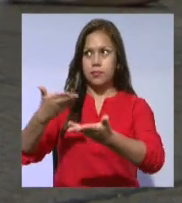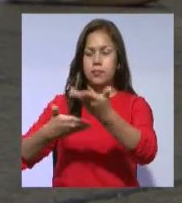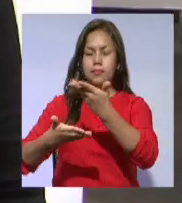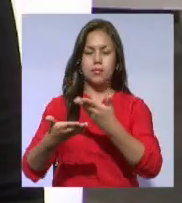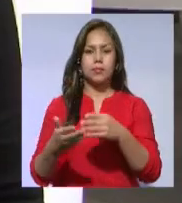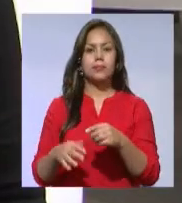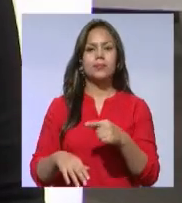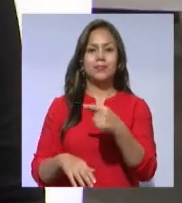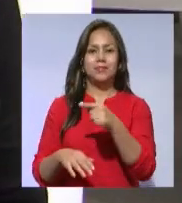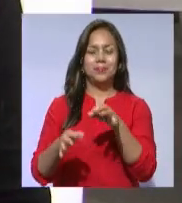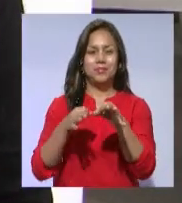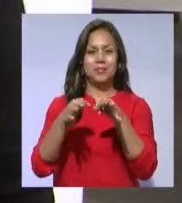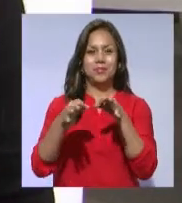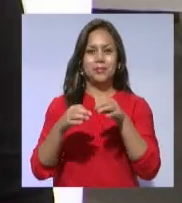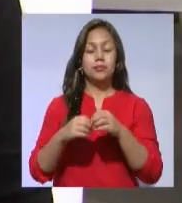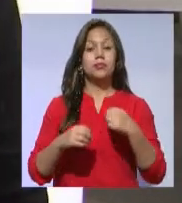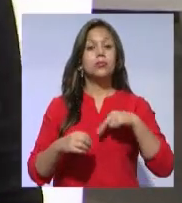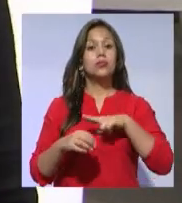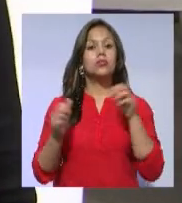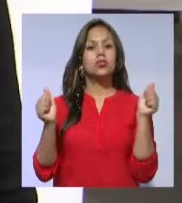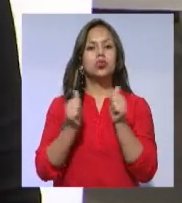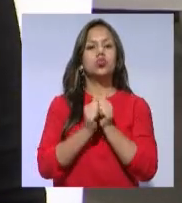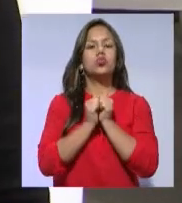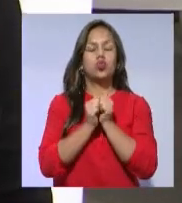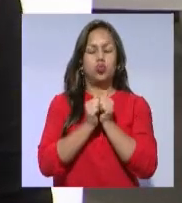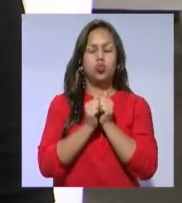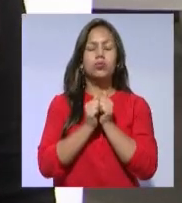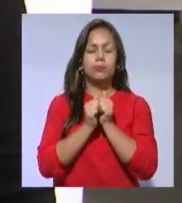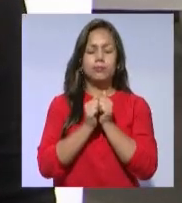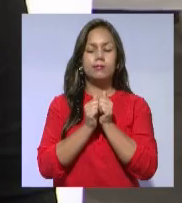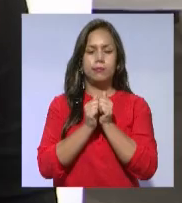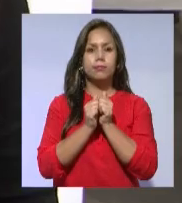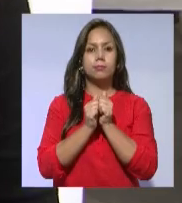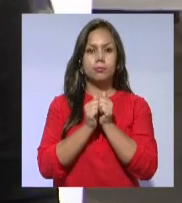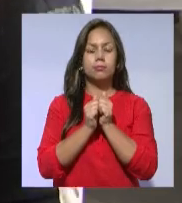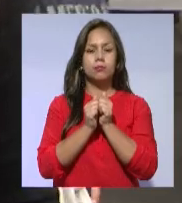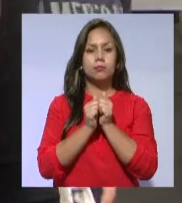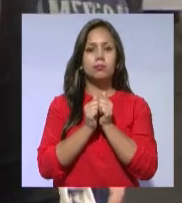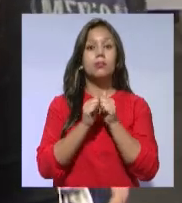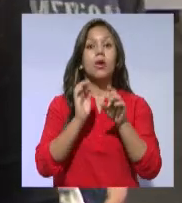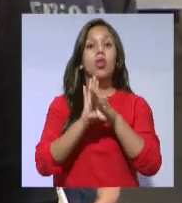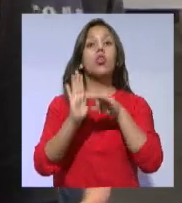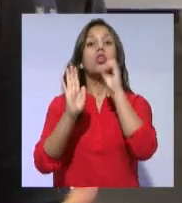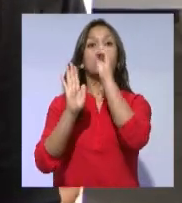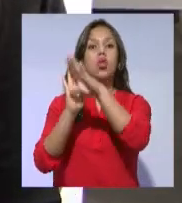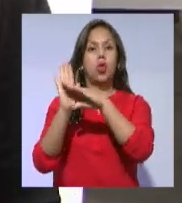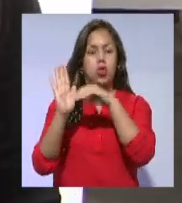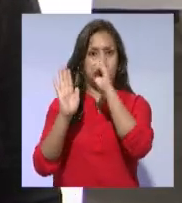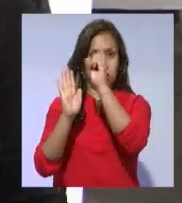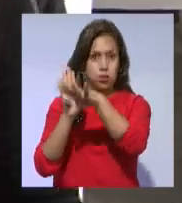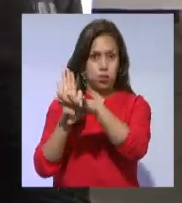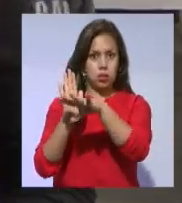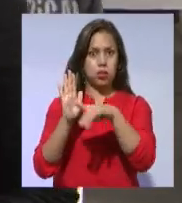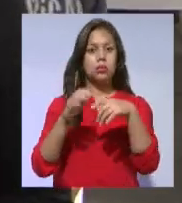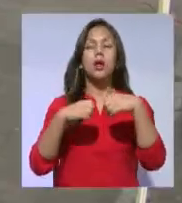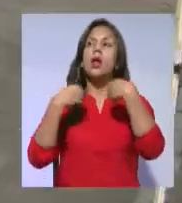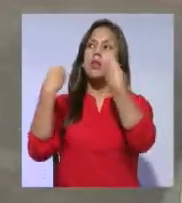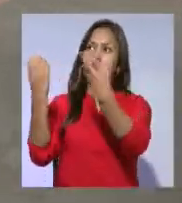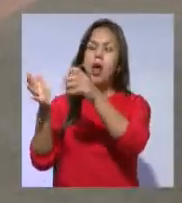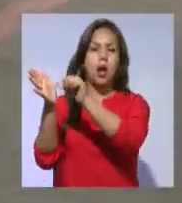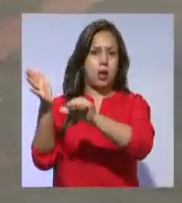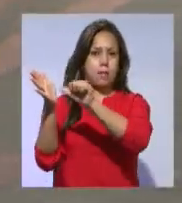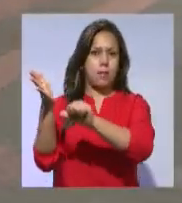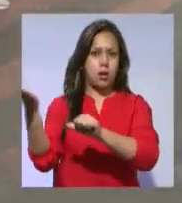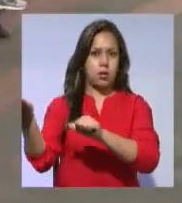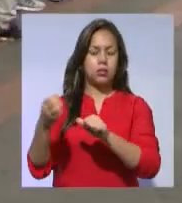ciudadana por eso nos hemos unido es ciudadanos a recoger donaciones para darles a nuestros hermanos a